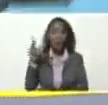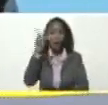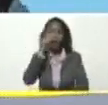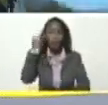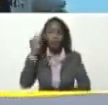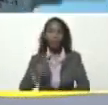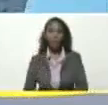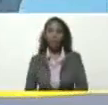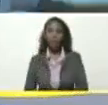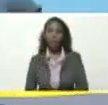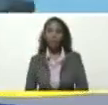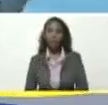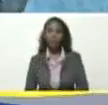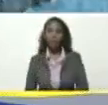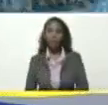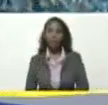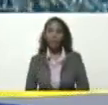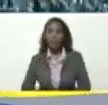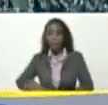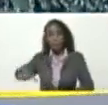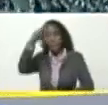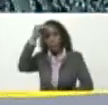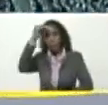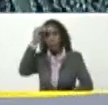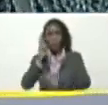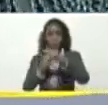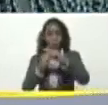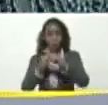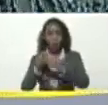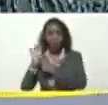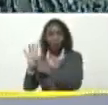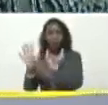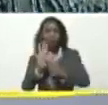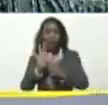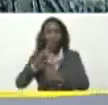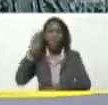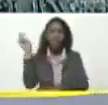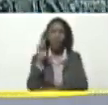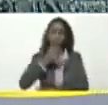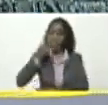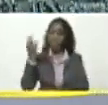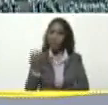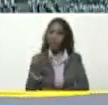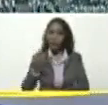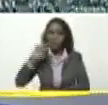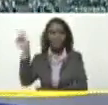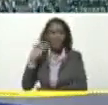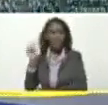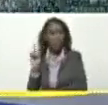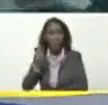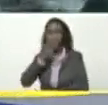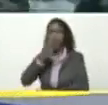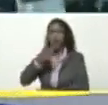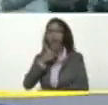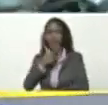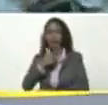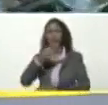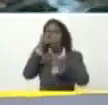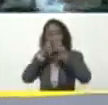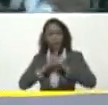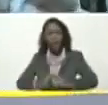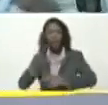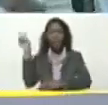venezolanas. Carta de presentación ante el mundo de la Venezuela de verdad, de la Venezuela bonita, noble, de